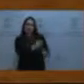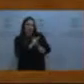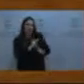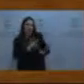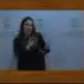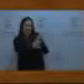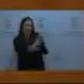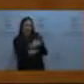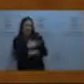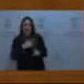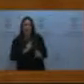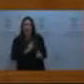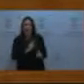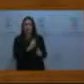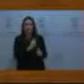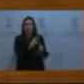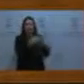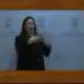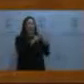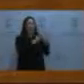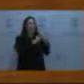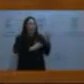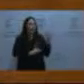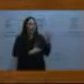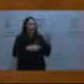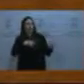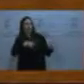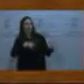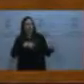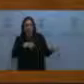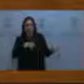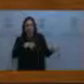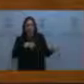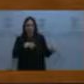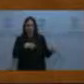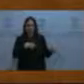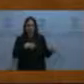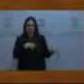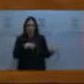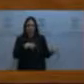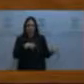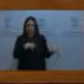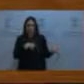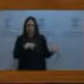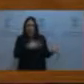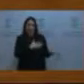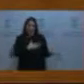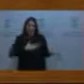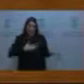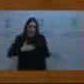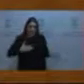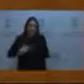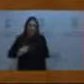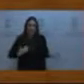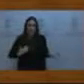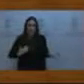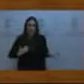erróneas, escritas por funcionarios de su consejería, como es usual en el ámbito que nos ocupa, sino que queremos